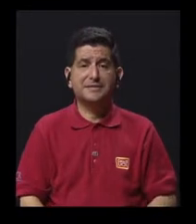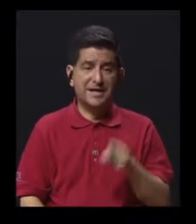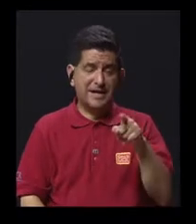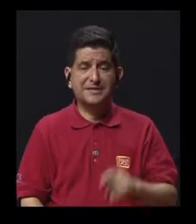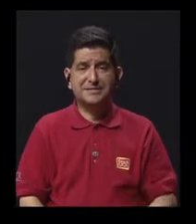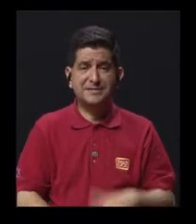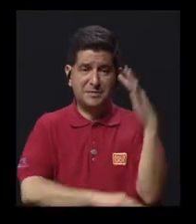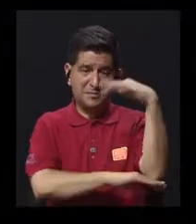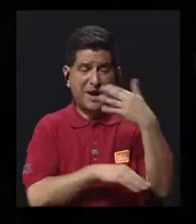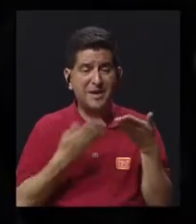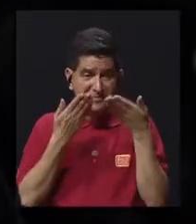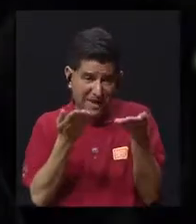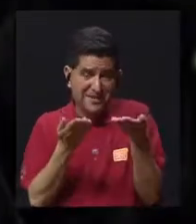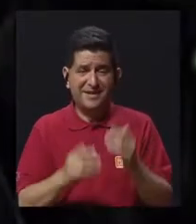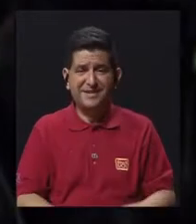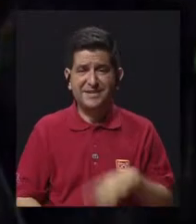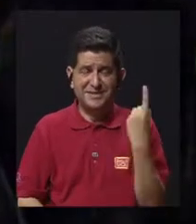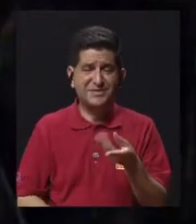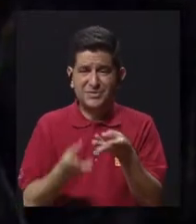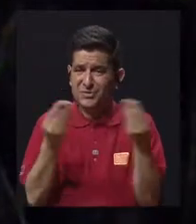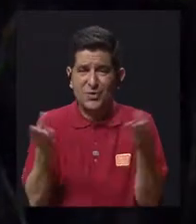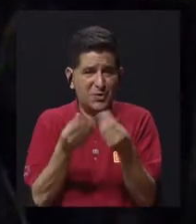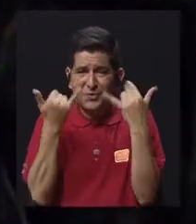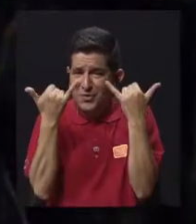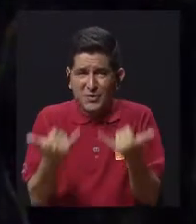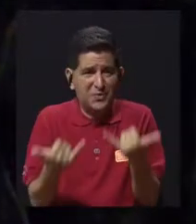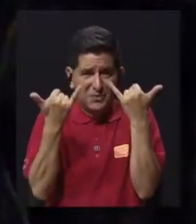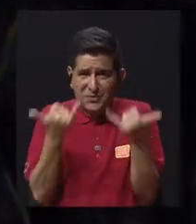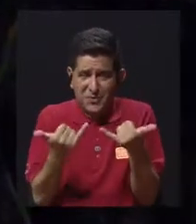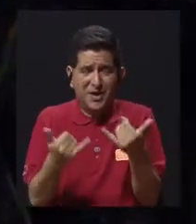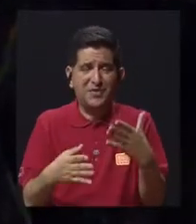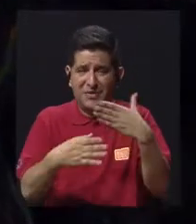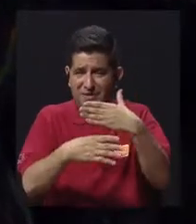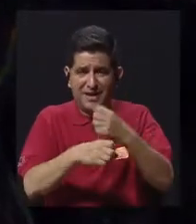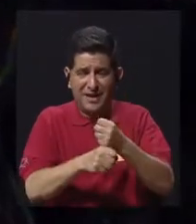servir, porque como es el único producto que se está